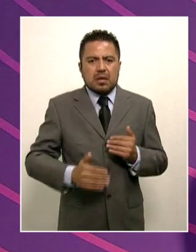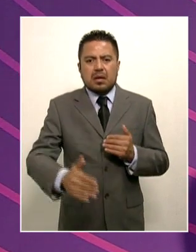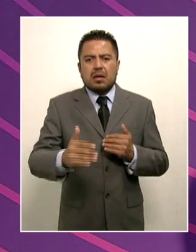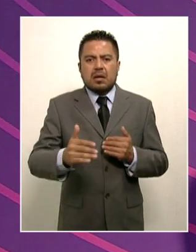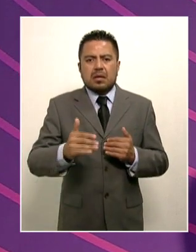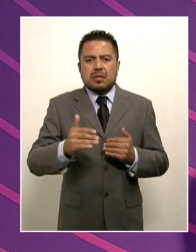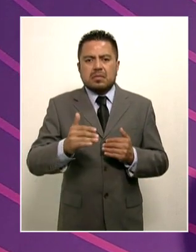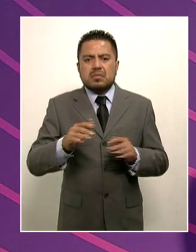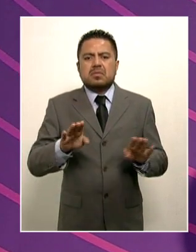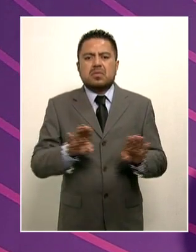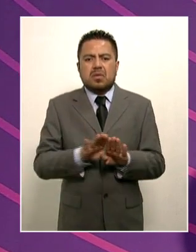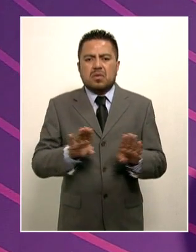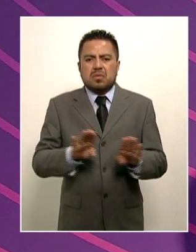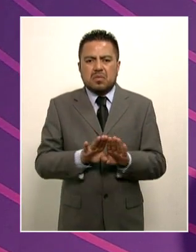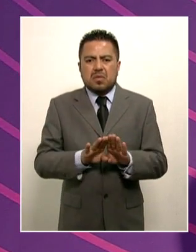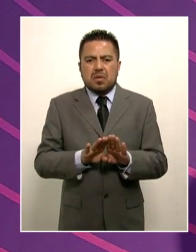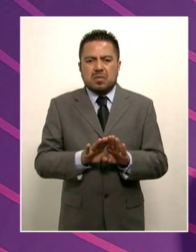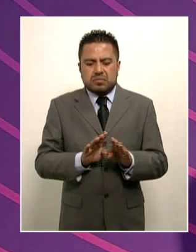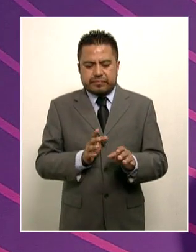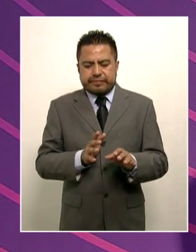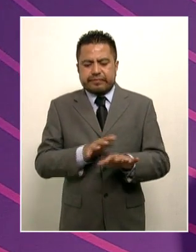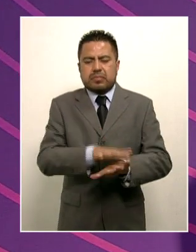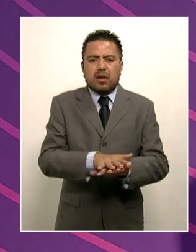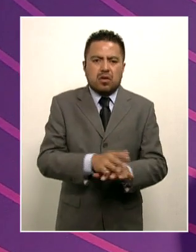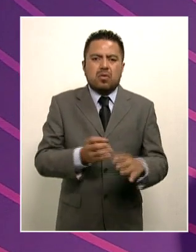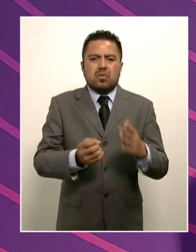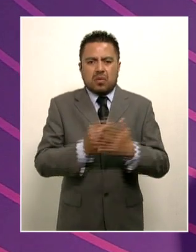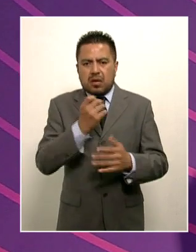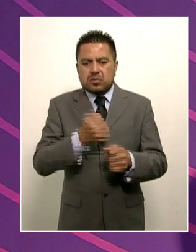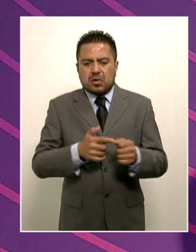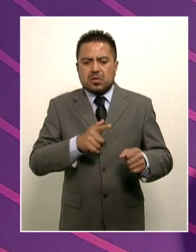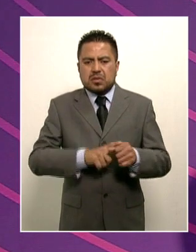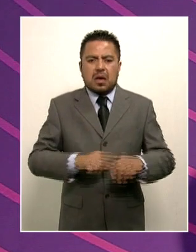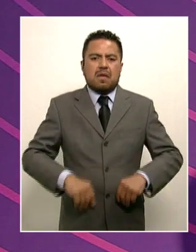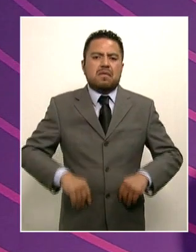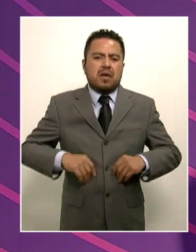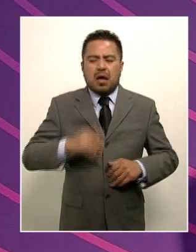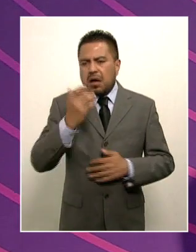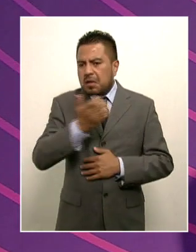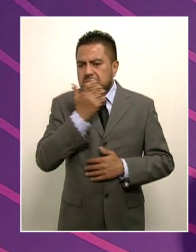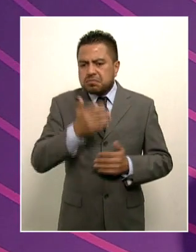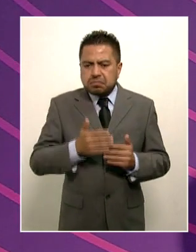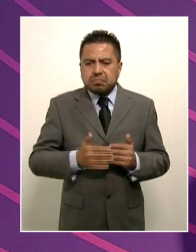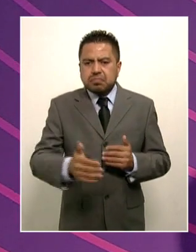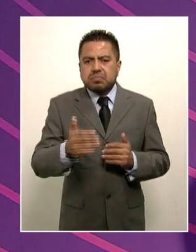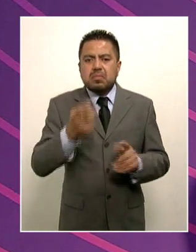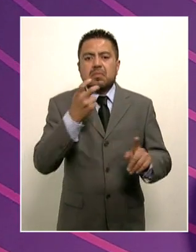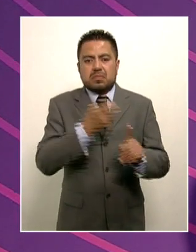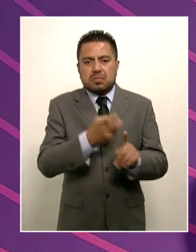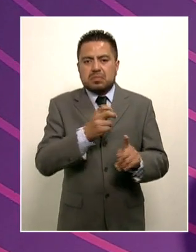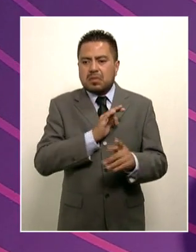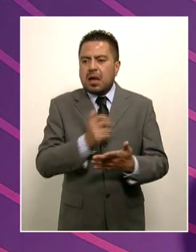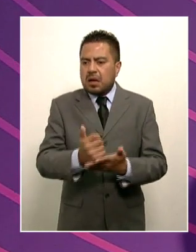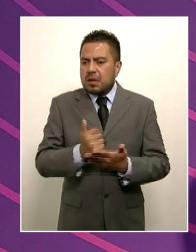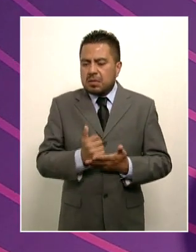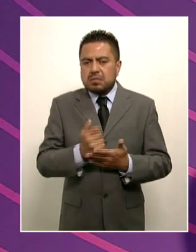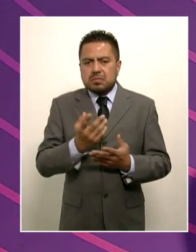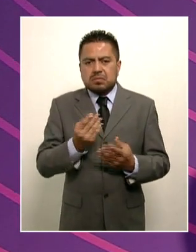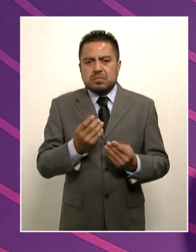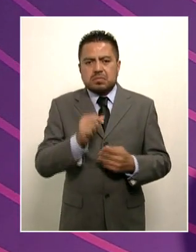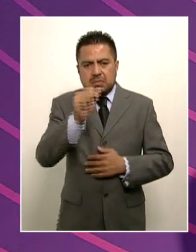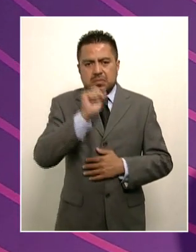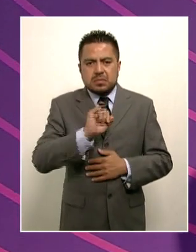también tratando de incorporarse nuevamente a la sociedad. Y eso pues sí me ayudó bastante